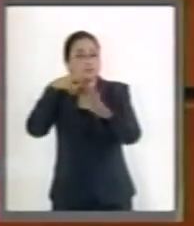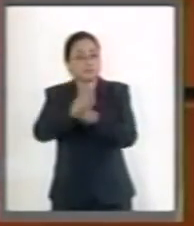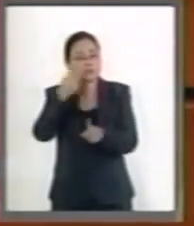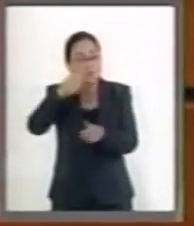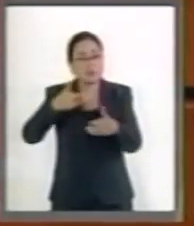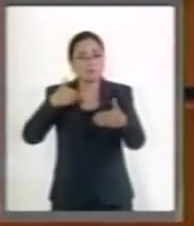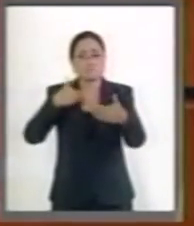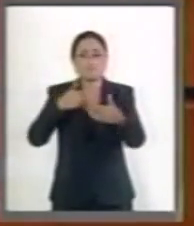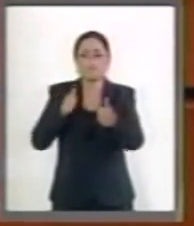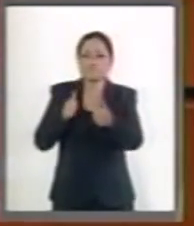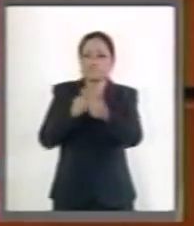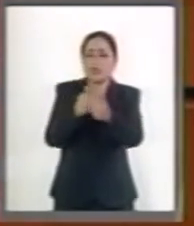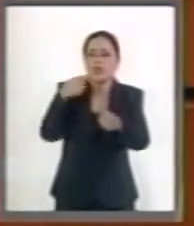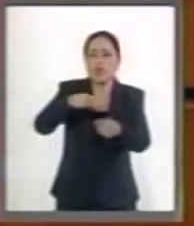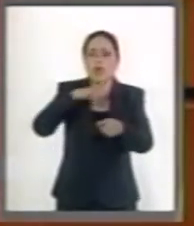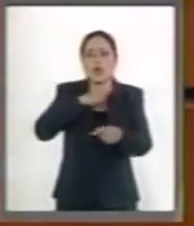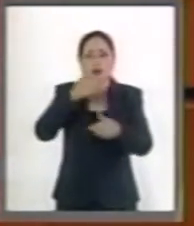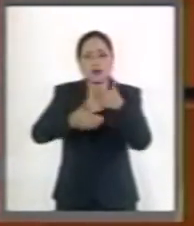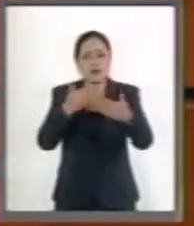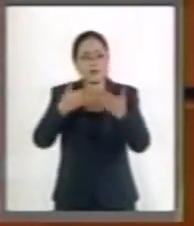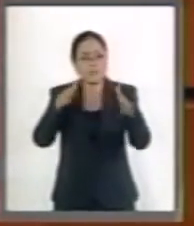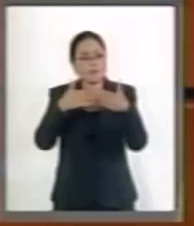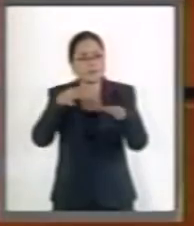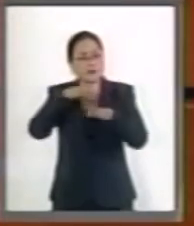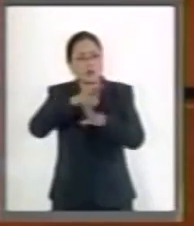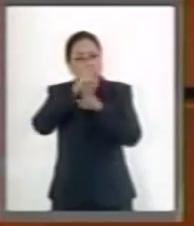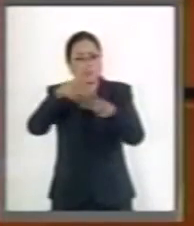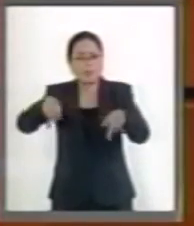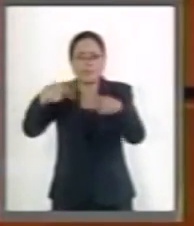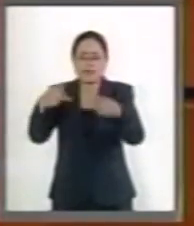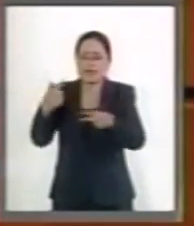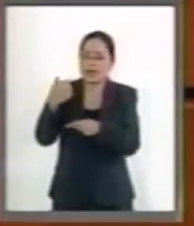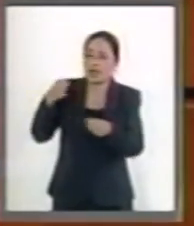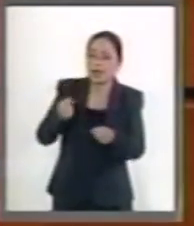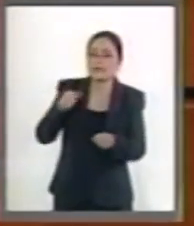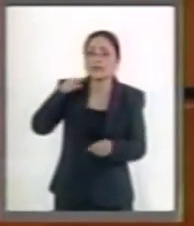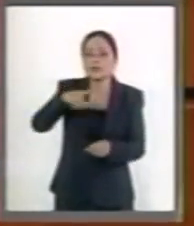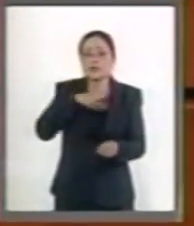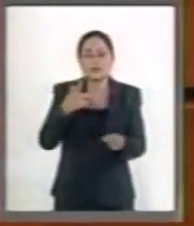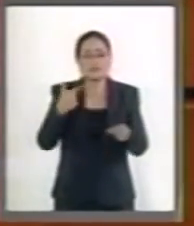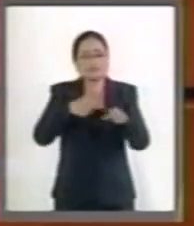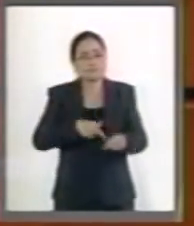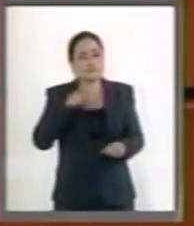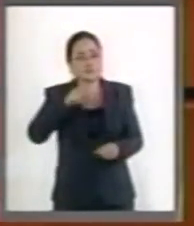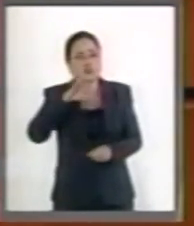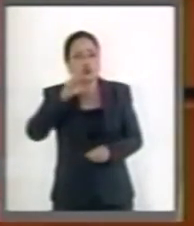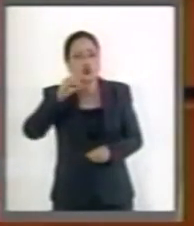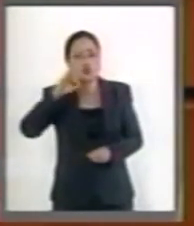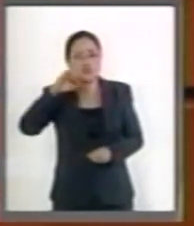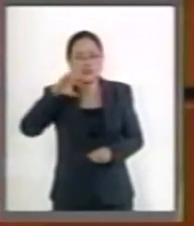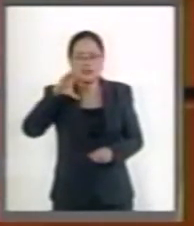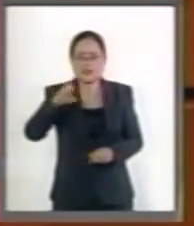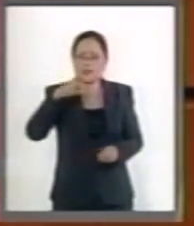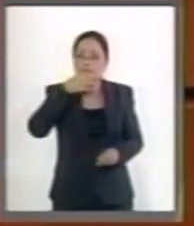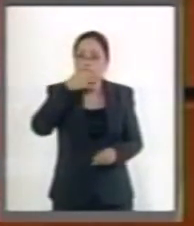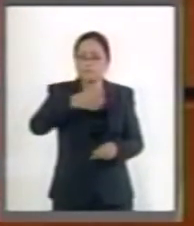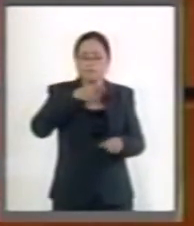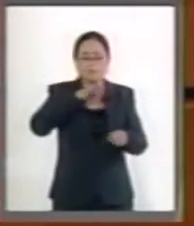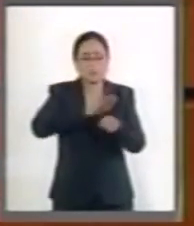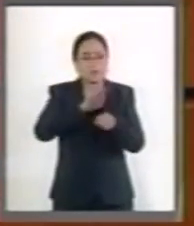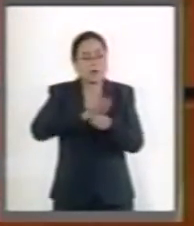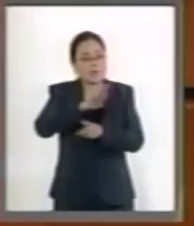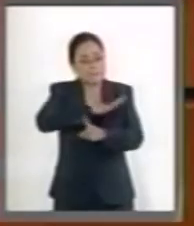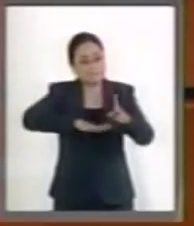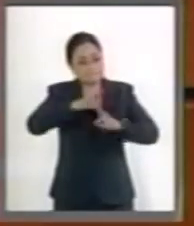adelantar la apertura del mercado de las gasolinas, que no dé la COFECE la declaratoria de